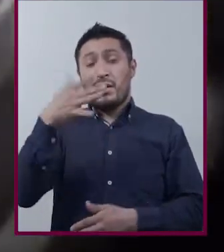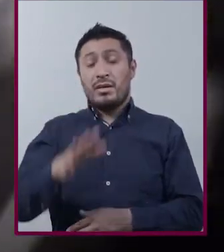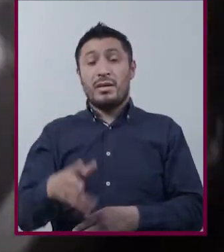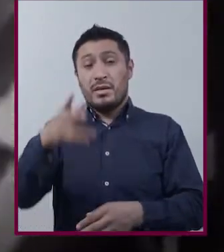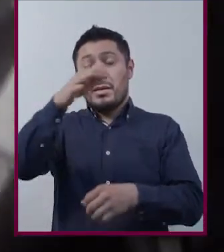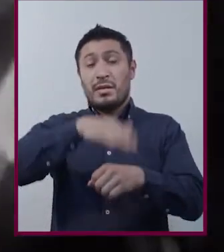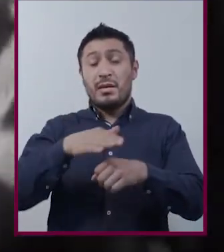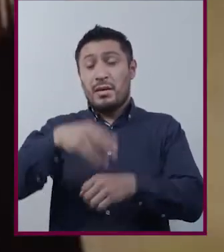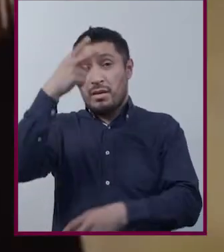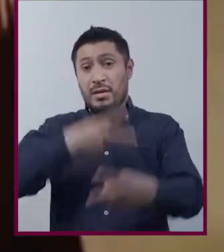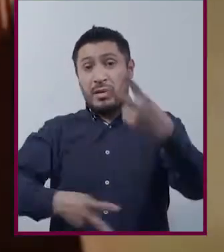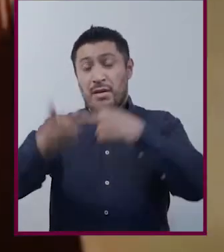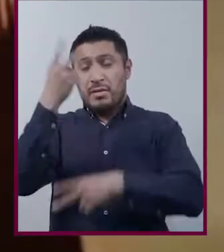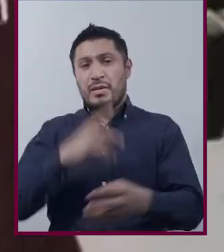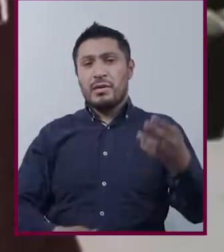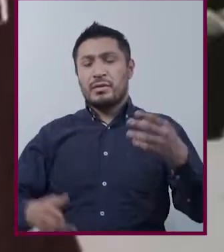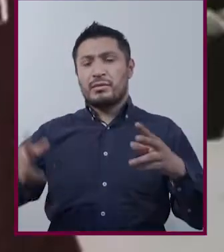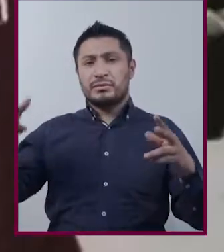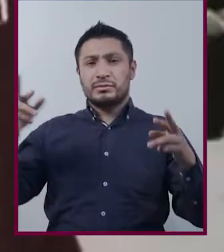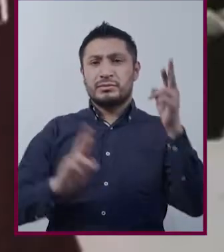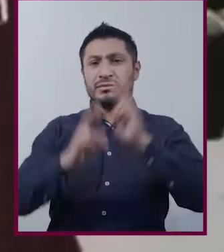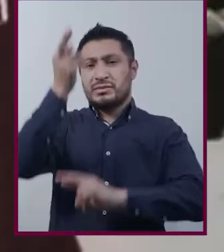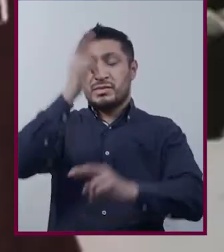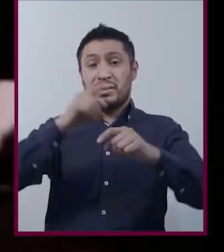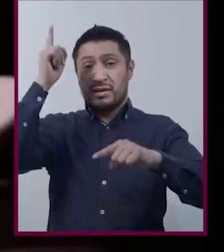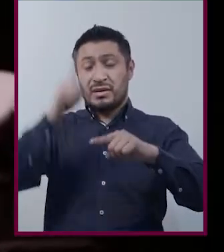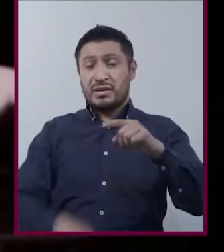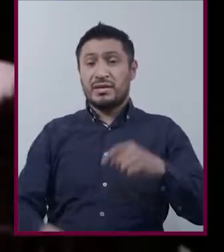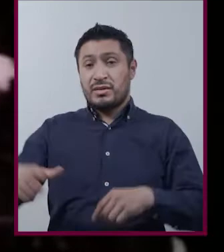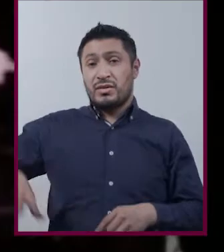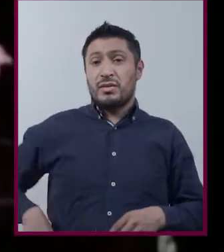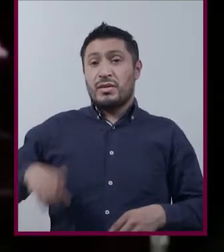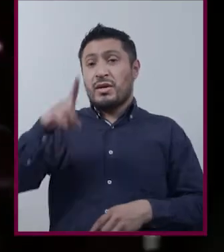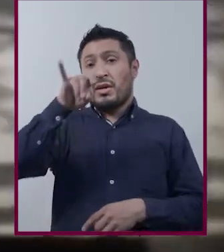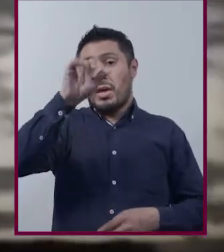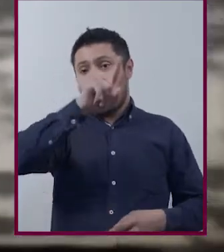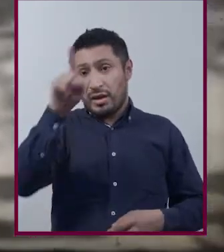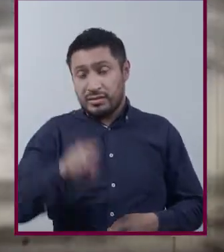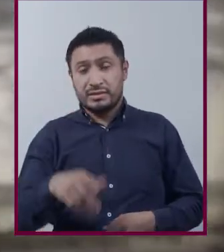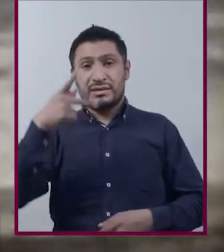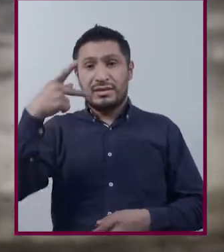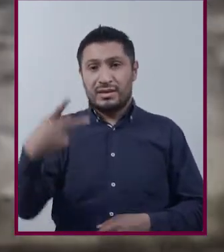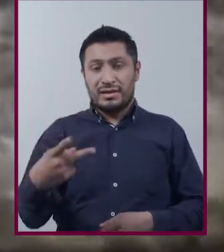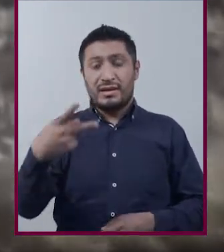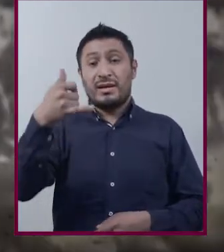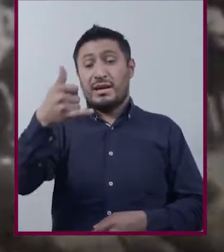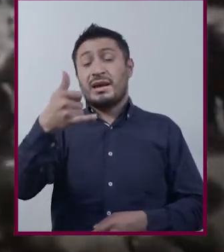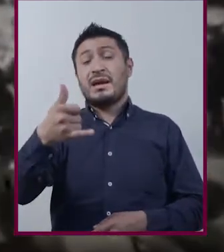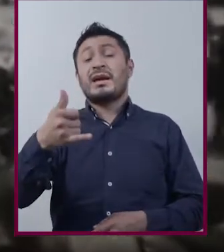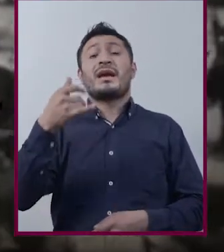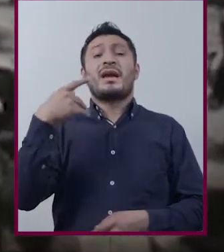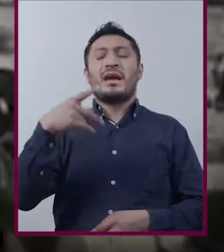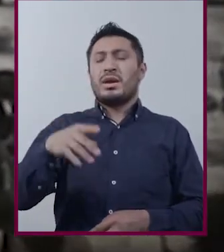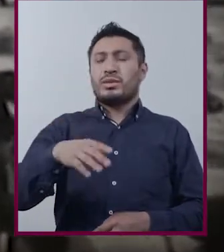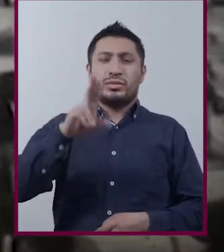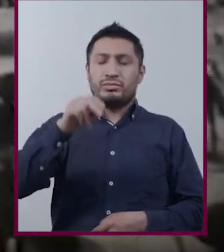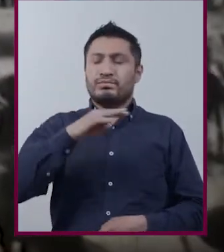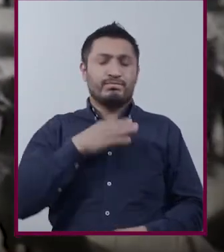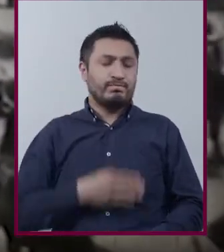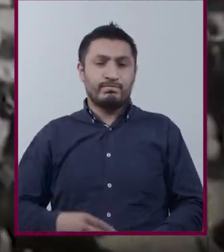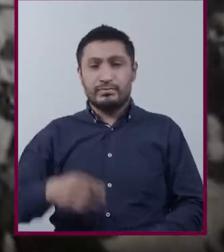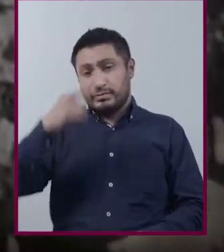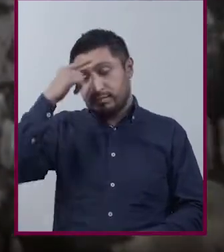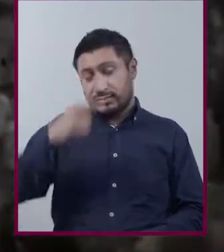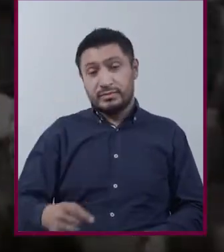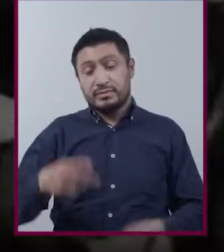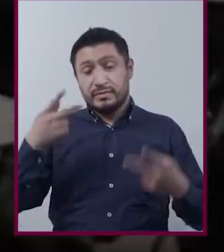para acabar con el prolongado gobierno de Porfirio Díaz, así como con las injusticias y desigualdades que llevaron a